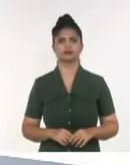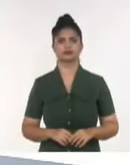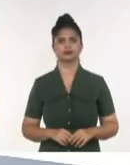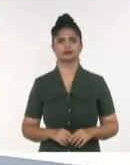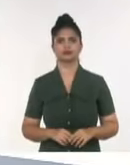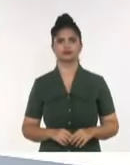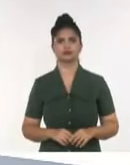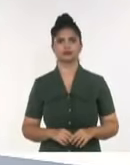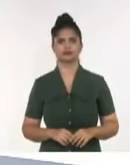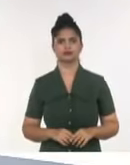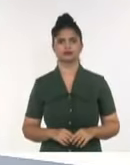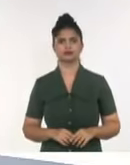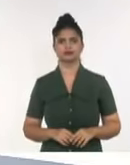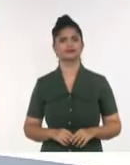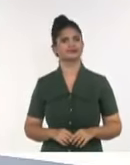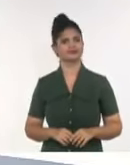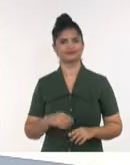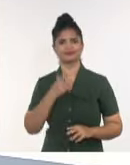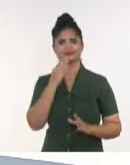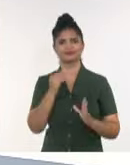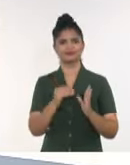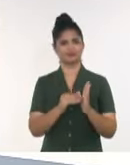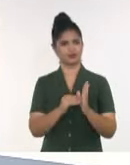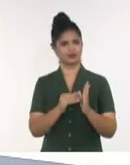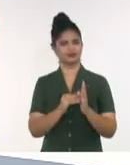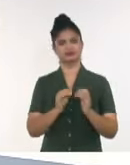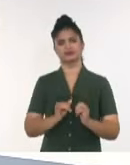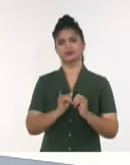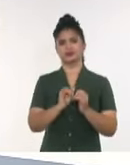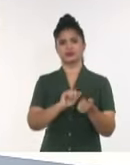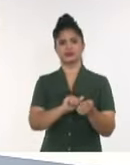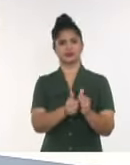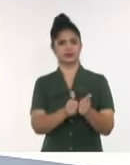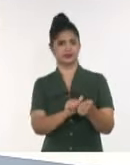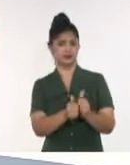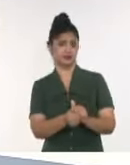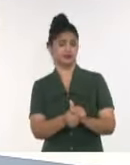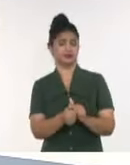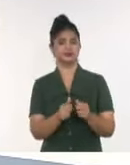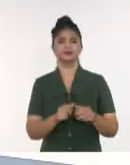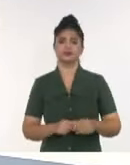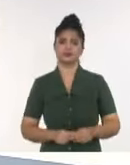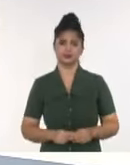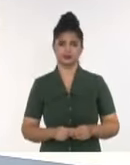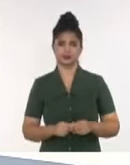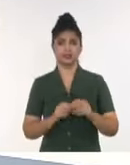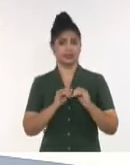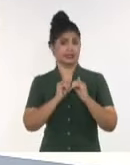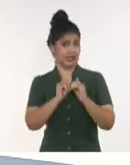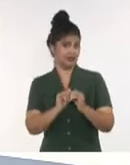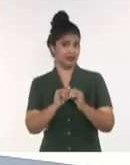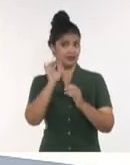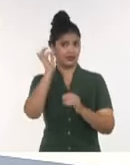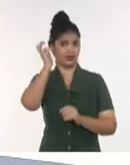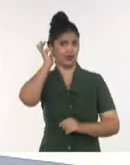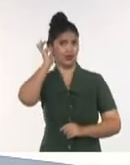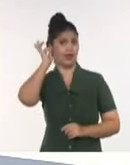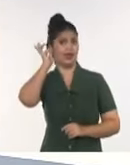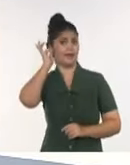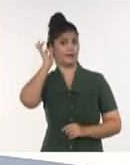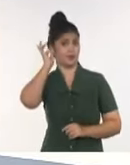buenas tardes. Ya estamos con los deportes al mediodía. La favorita al oro en París 2024, Yaris Lady Cirilo, con tiempo